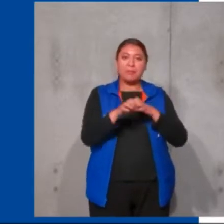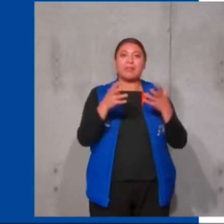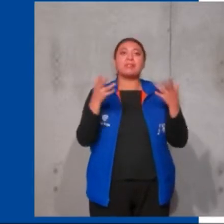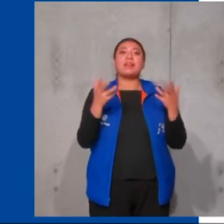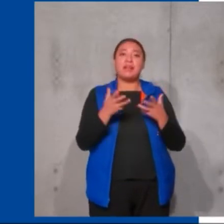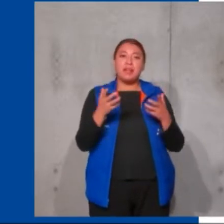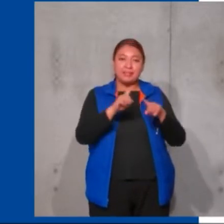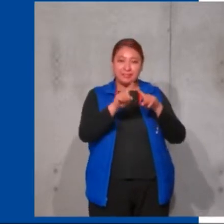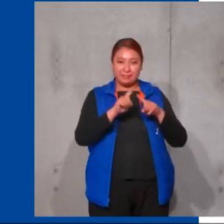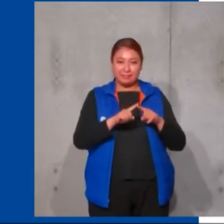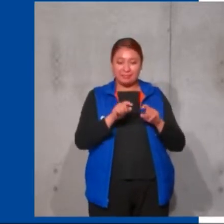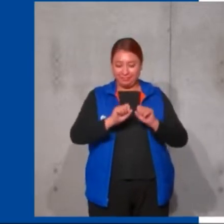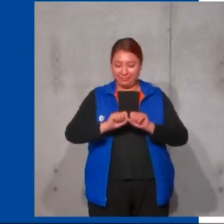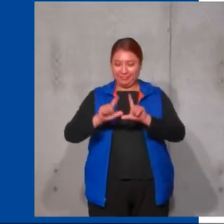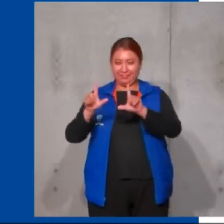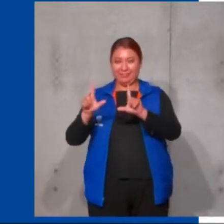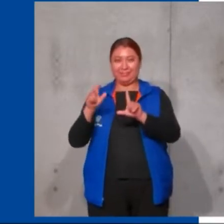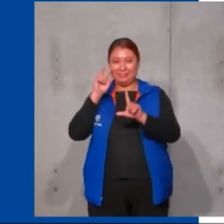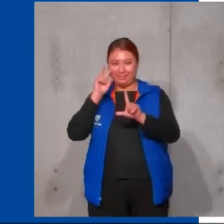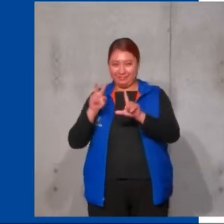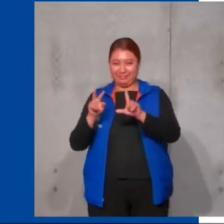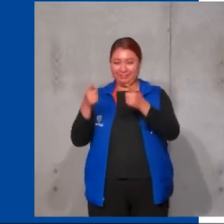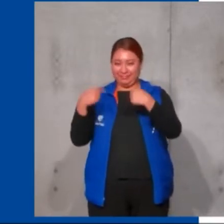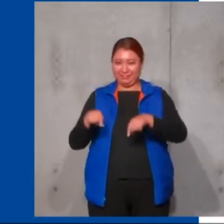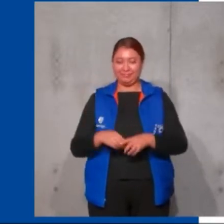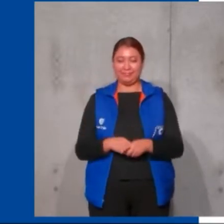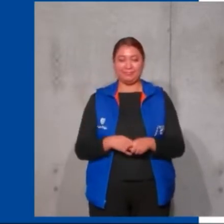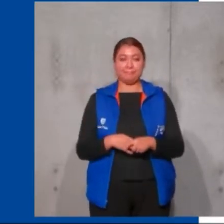cadena de valor. Siguiente, por favor.